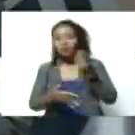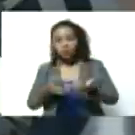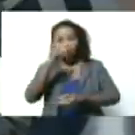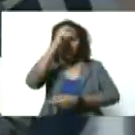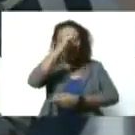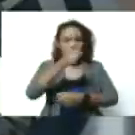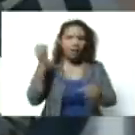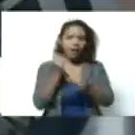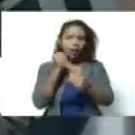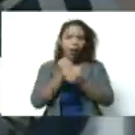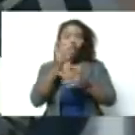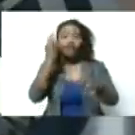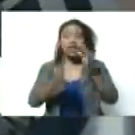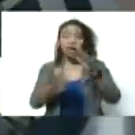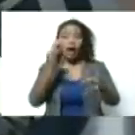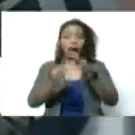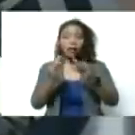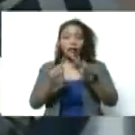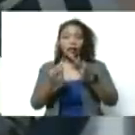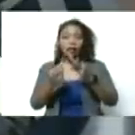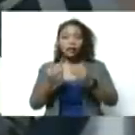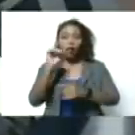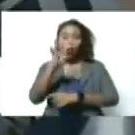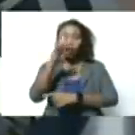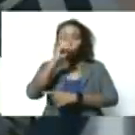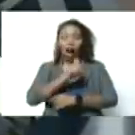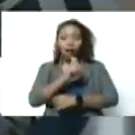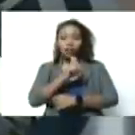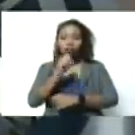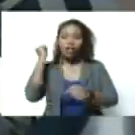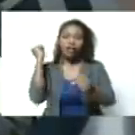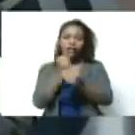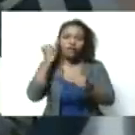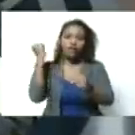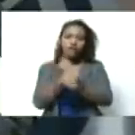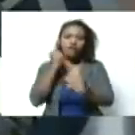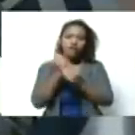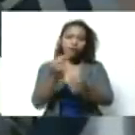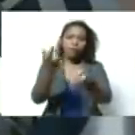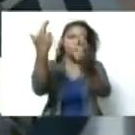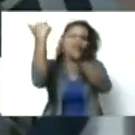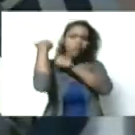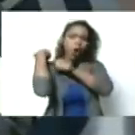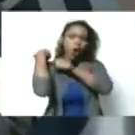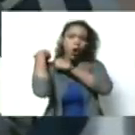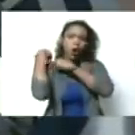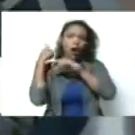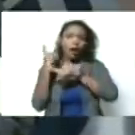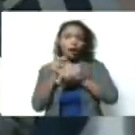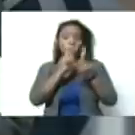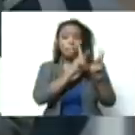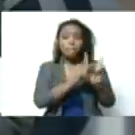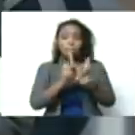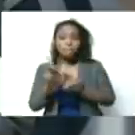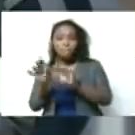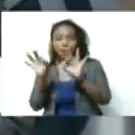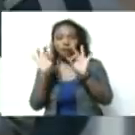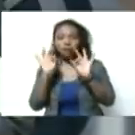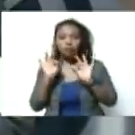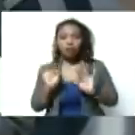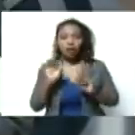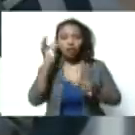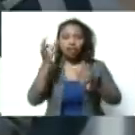laboral de los fiscales provisorios con más de 4 años de ejercicio en su cargo. Mediante este plan especial, los